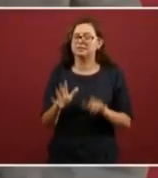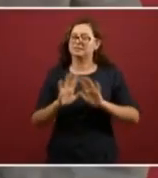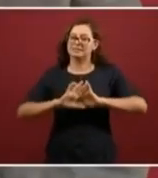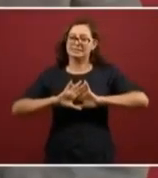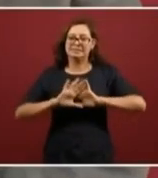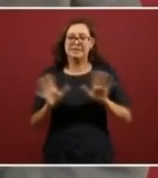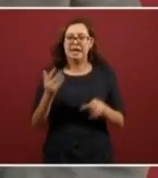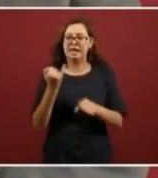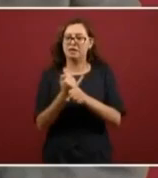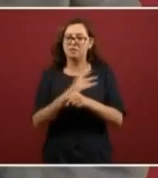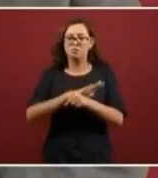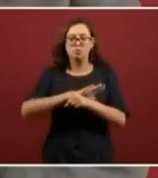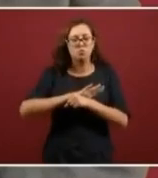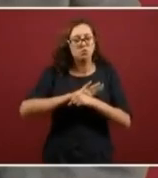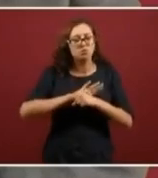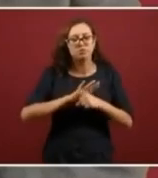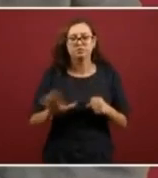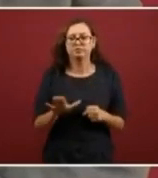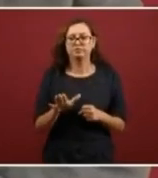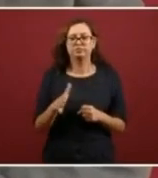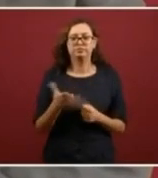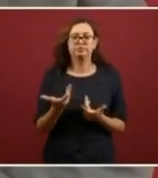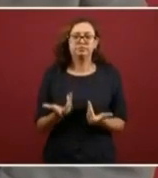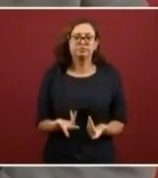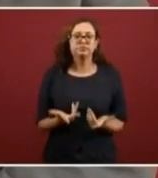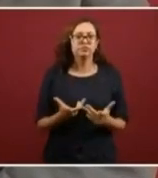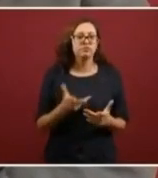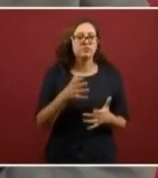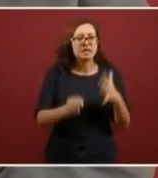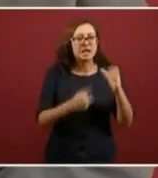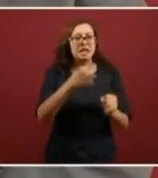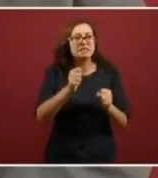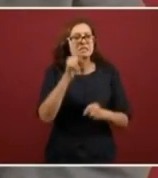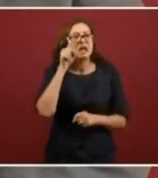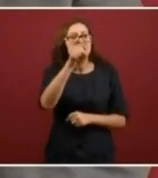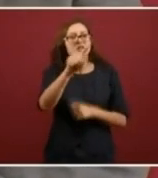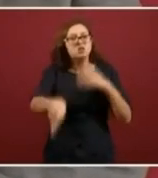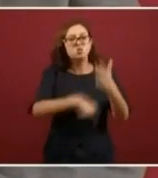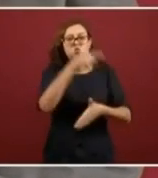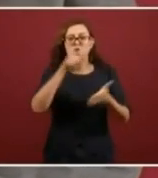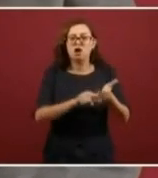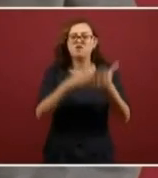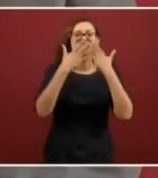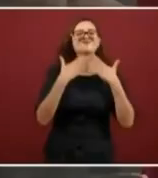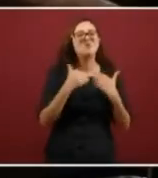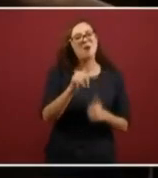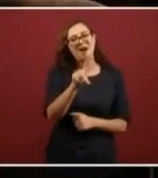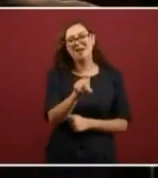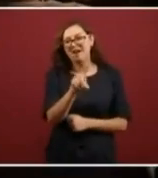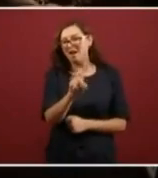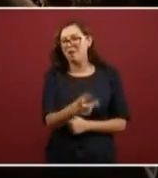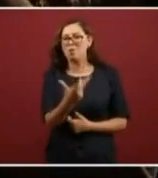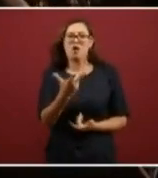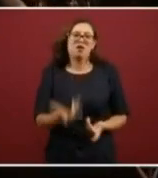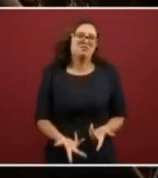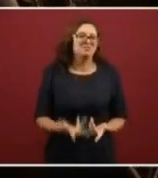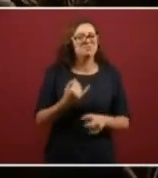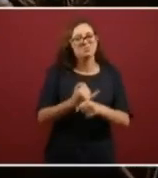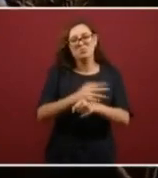la producción lechera en donde no hay agua. No se puede